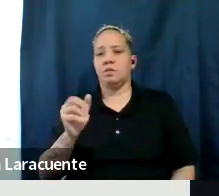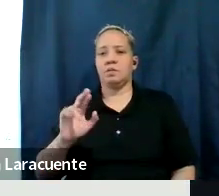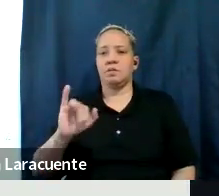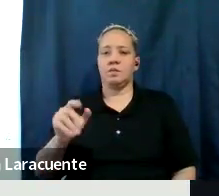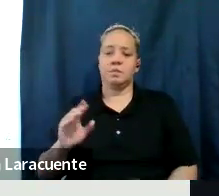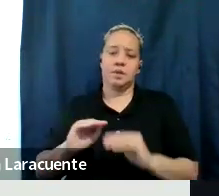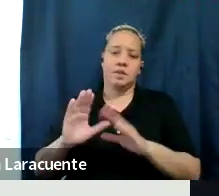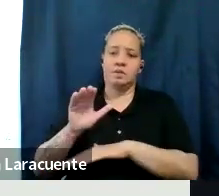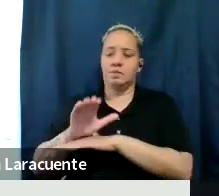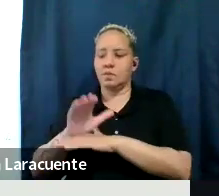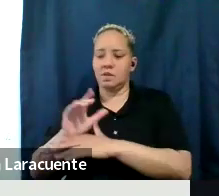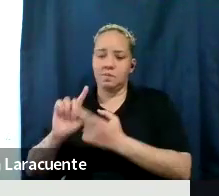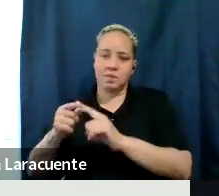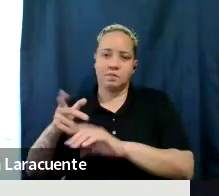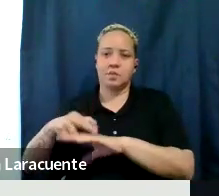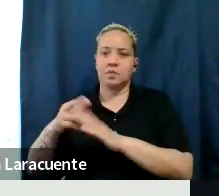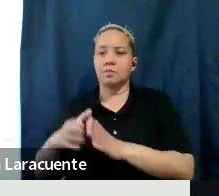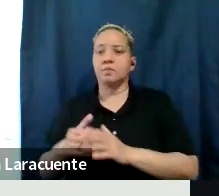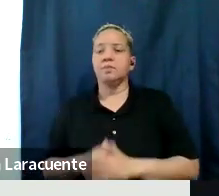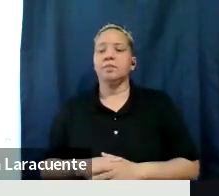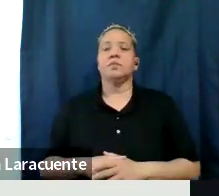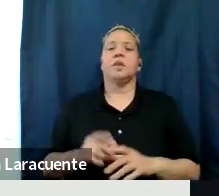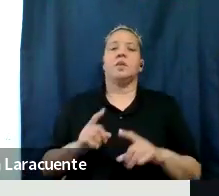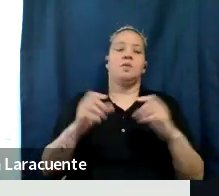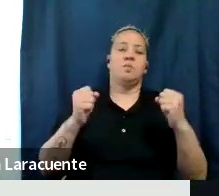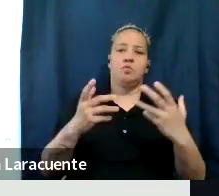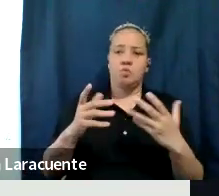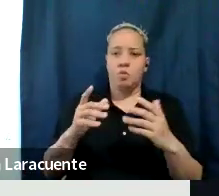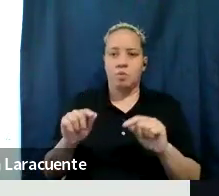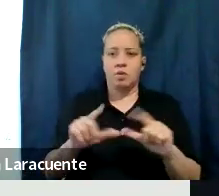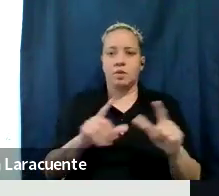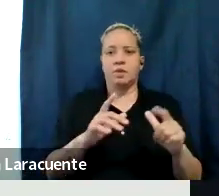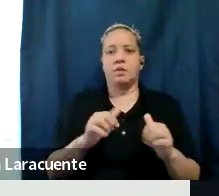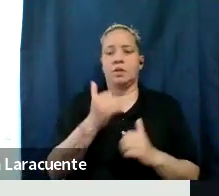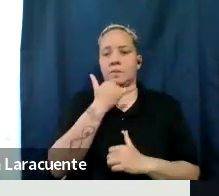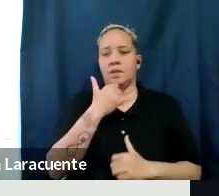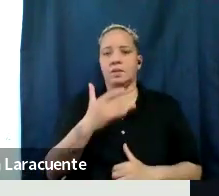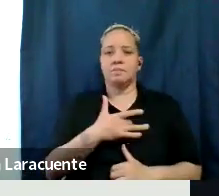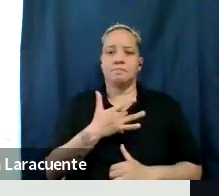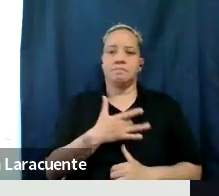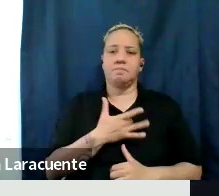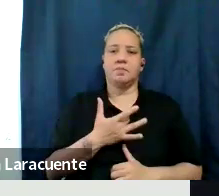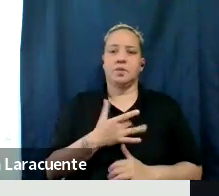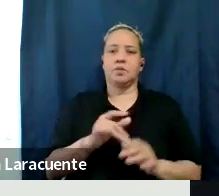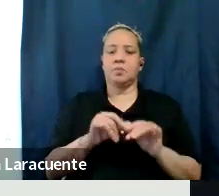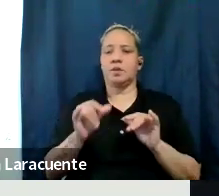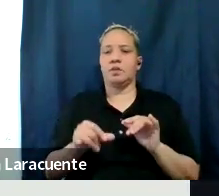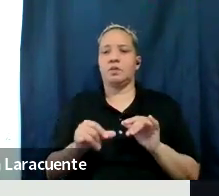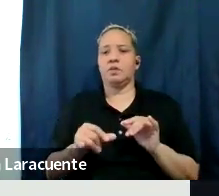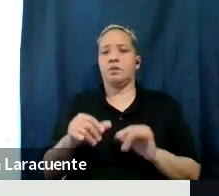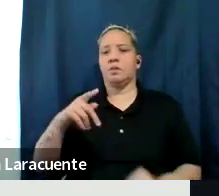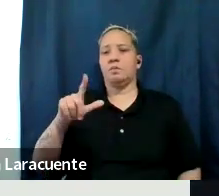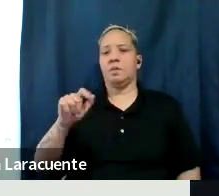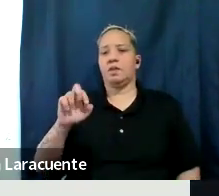amigos puertorriqueños. Pero hay muchísimo por publicar. Lo que pasa es que sentimentalmente, hombre, yo me quedo con mi Platero y